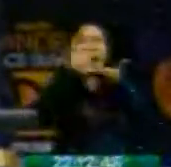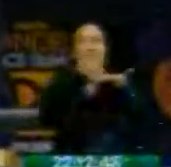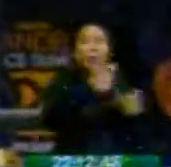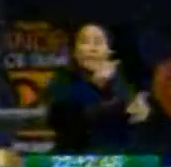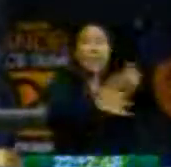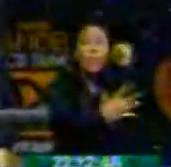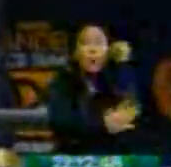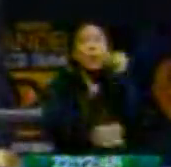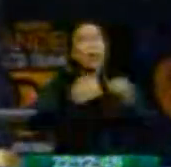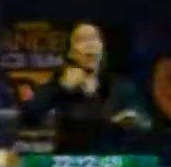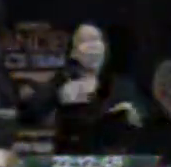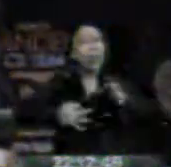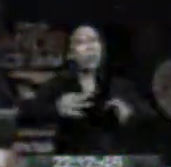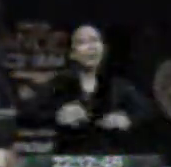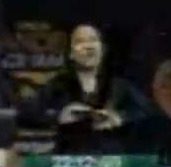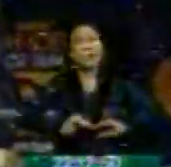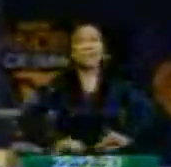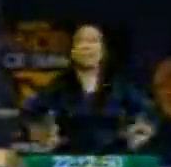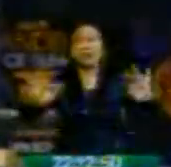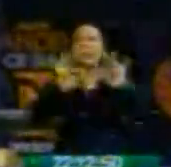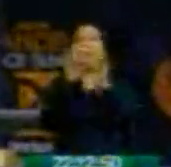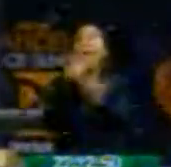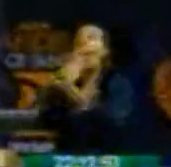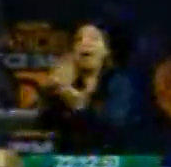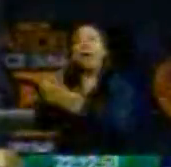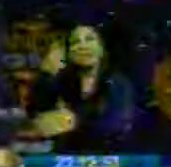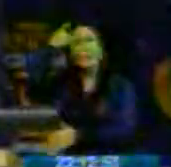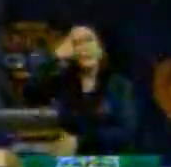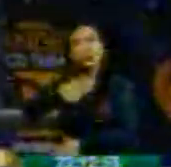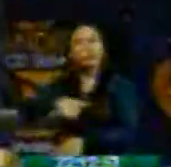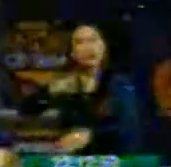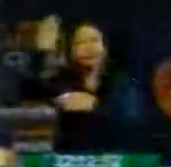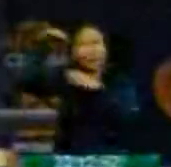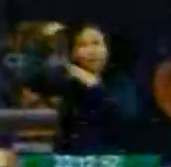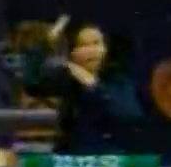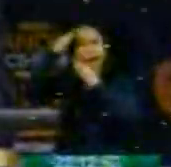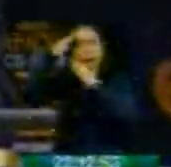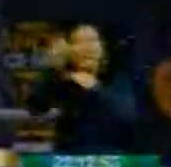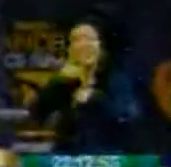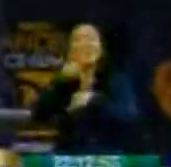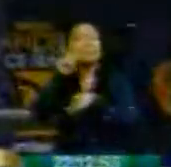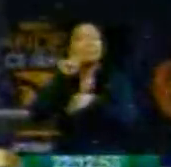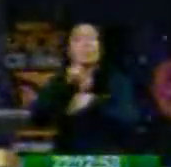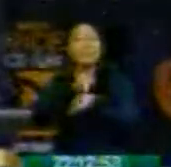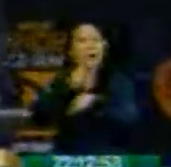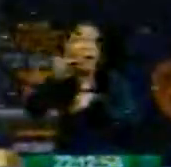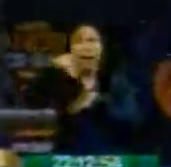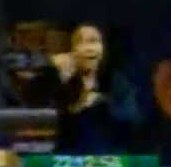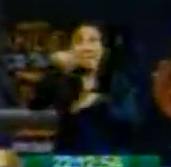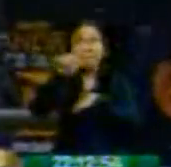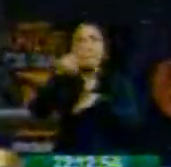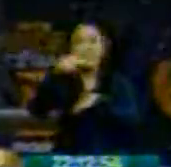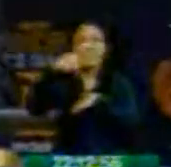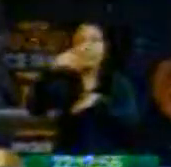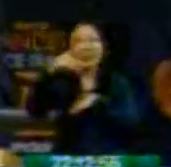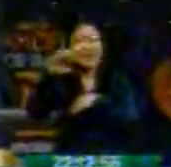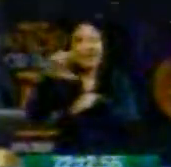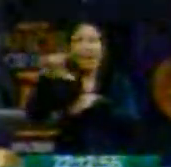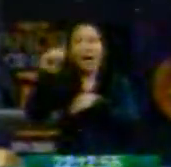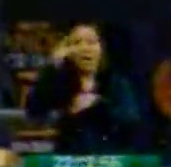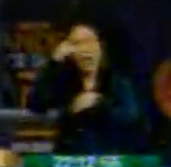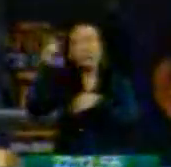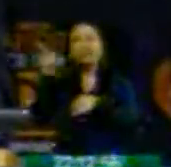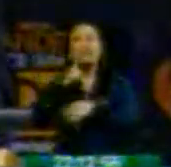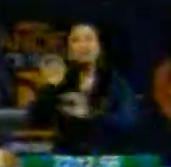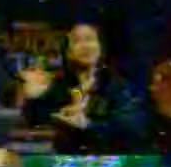decía. Gracias, gracias, maestro de la paz, porque de usted aprendimos que nuestra tarea no es liberar a los